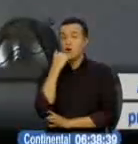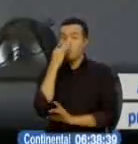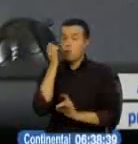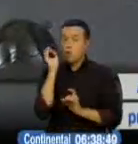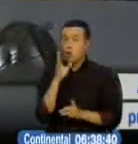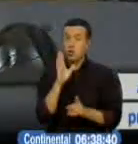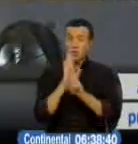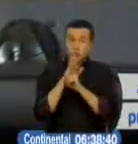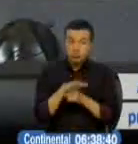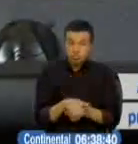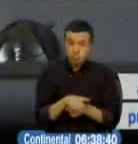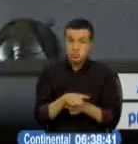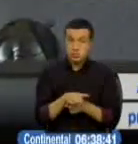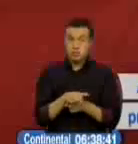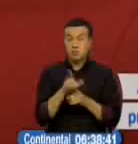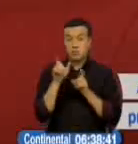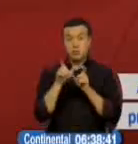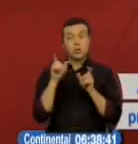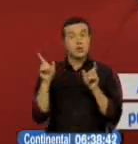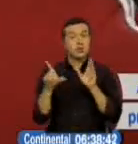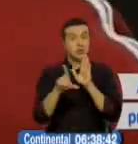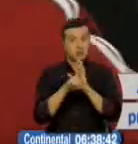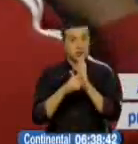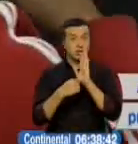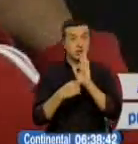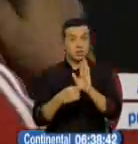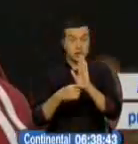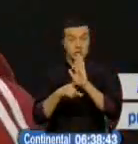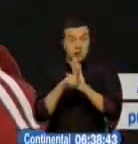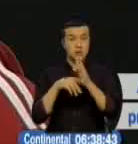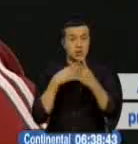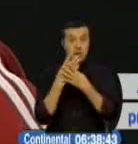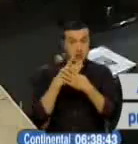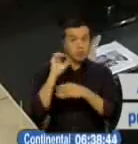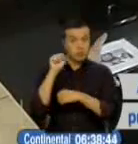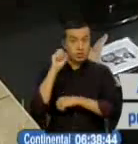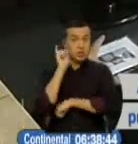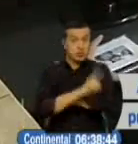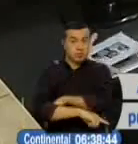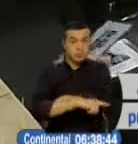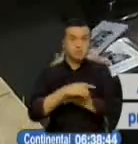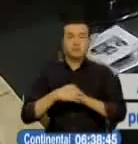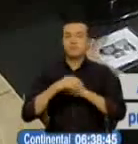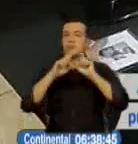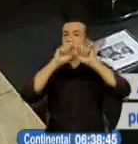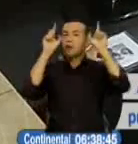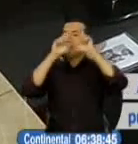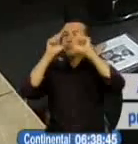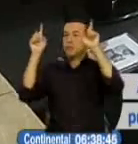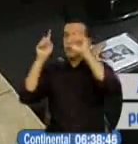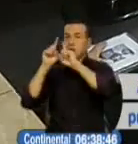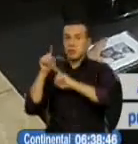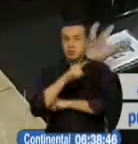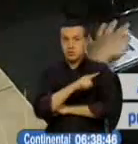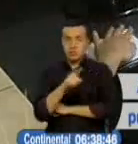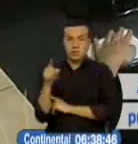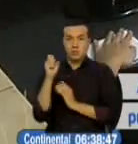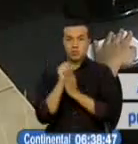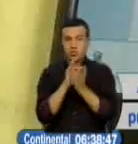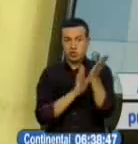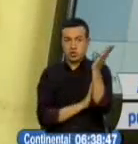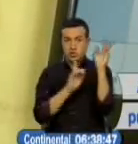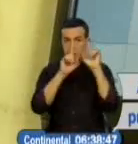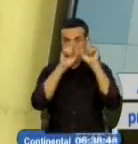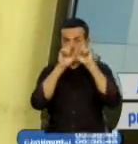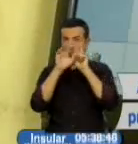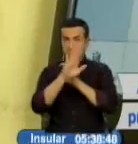o discriminación, delitos tipificados en el Código Orgánico Integral Penal. Las empresas o proveedores, dice el proyecto, tendrán